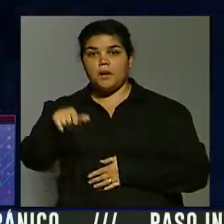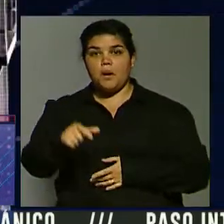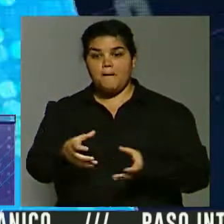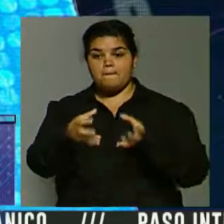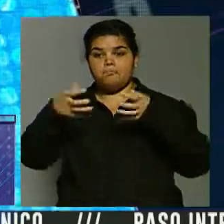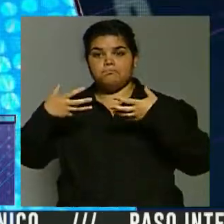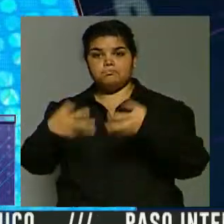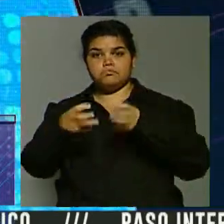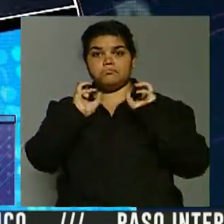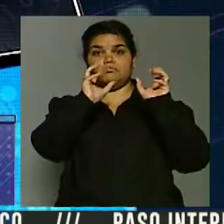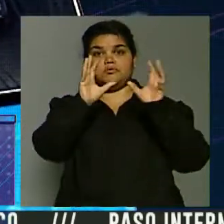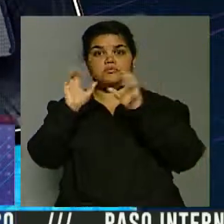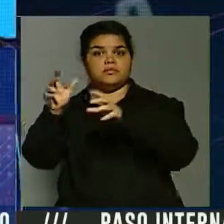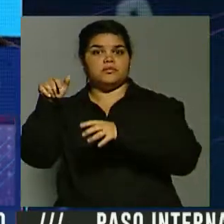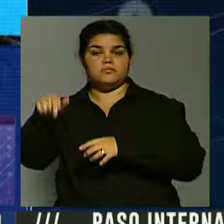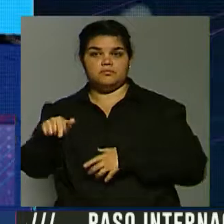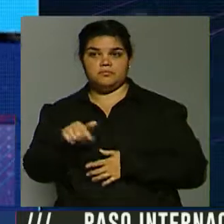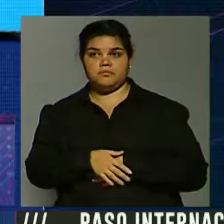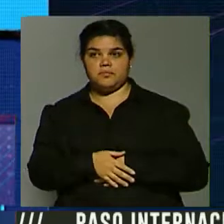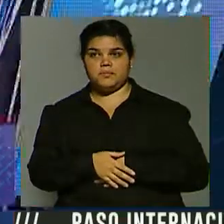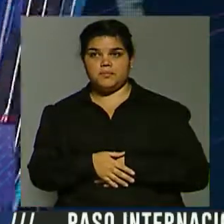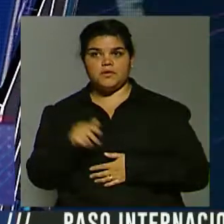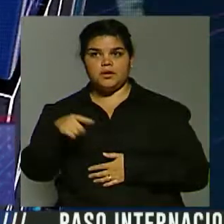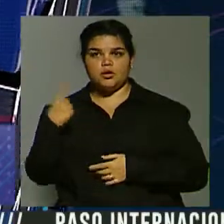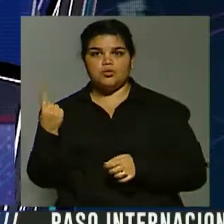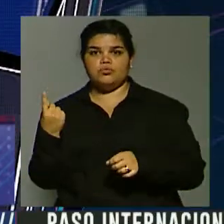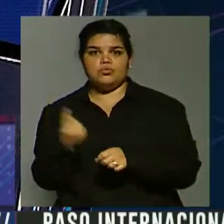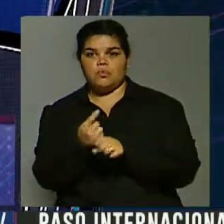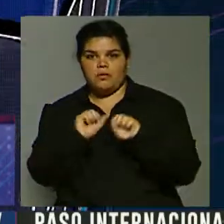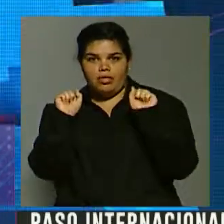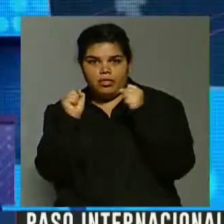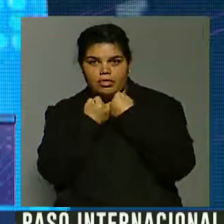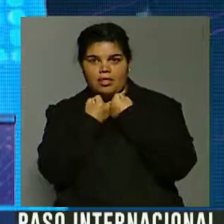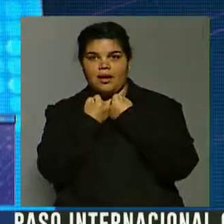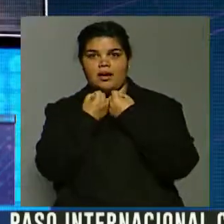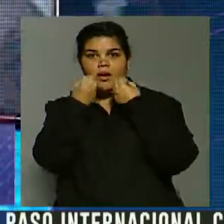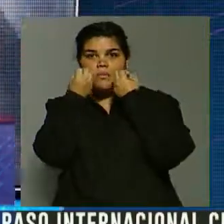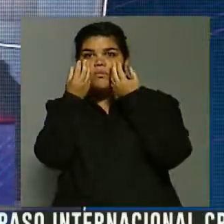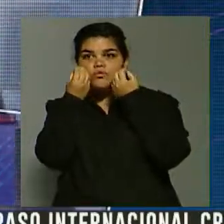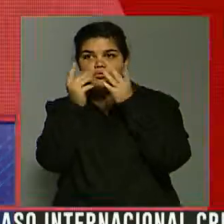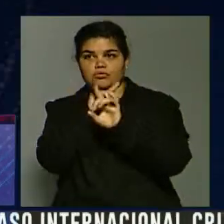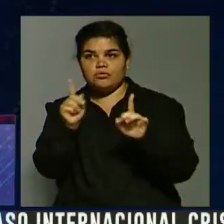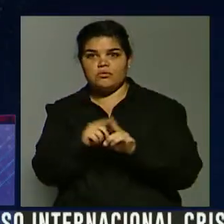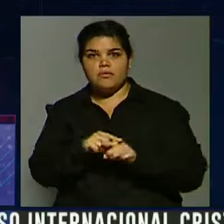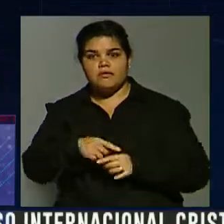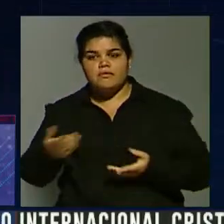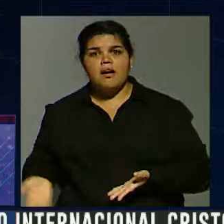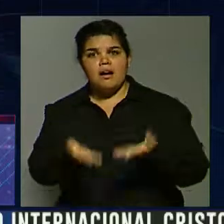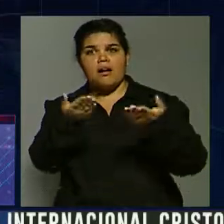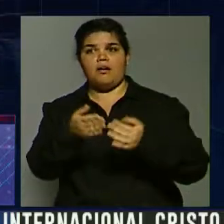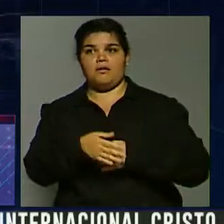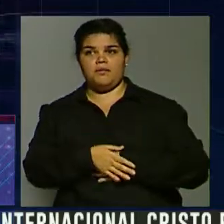de Acasuso que no pudo esconder su emoción. Mire cómo le grita a los jugadores, como diciéndole, ponela acá, cabezón,